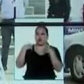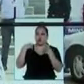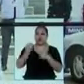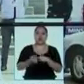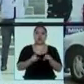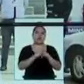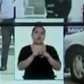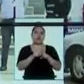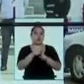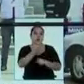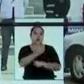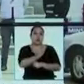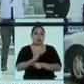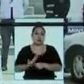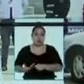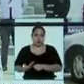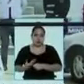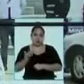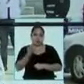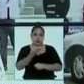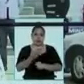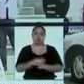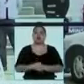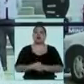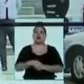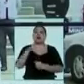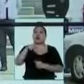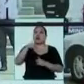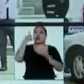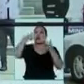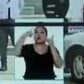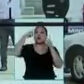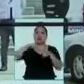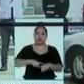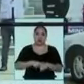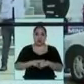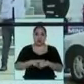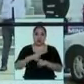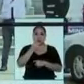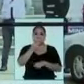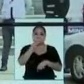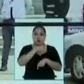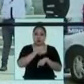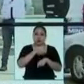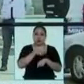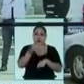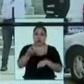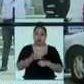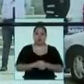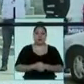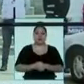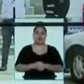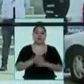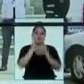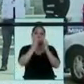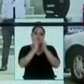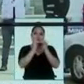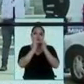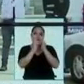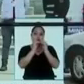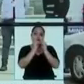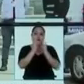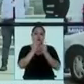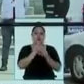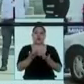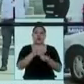en Mesa su ascenso, el señor en la primera fecha la pierda, la segunda fecha la pierde y diga, estamos cambiando el plan de